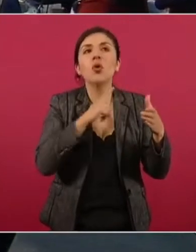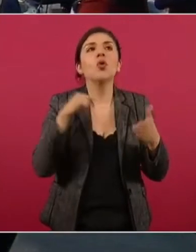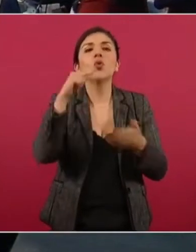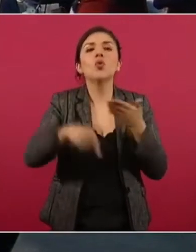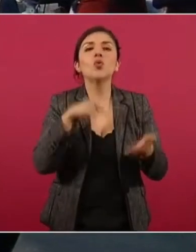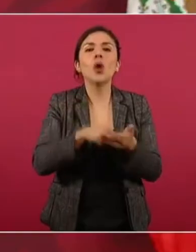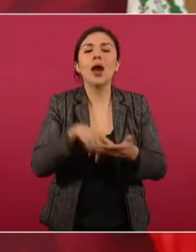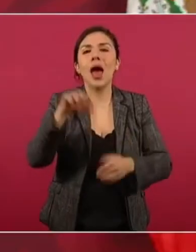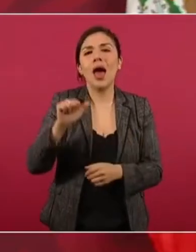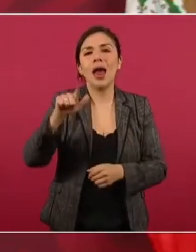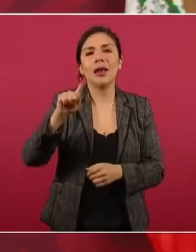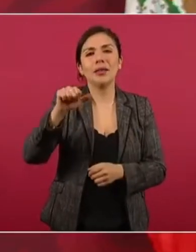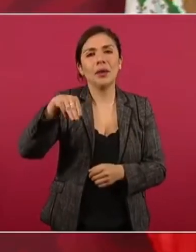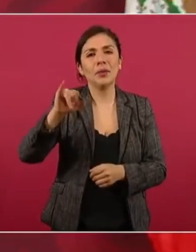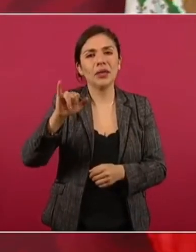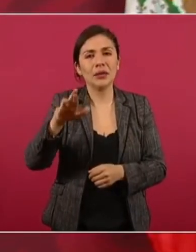en Altamira,